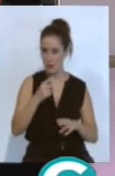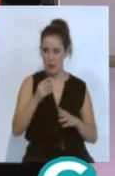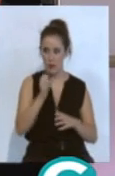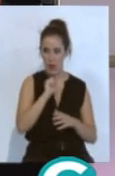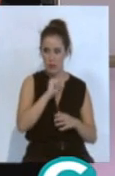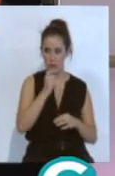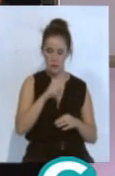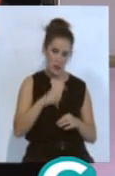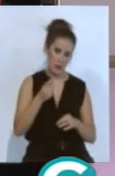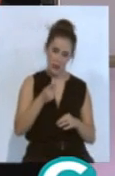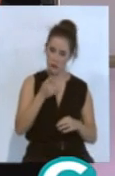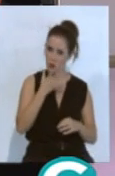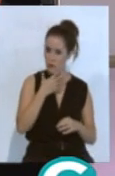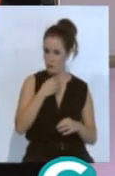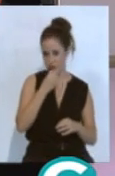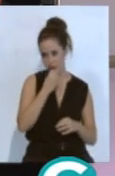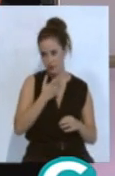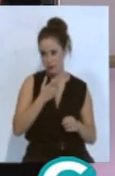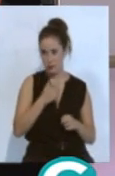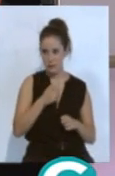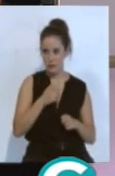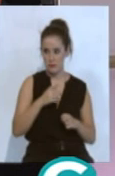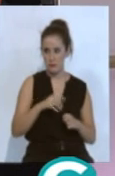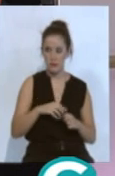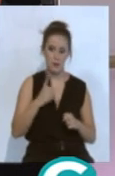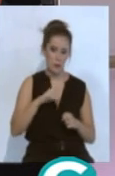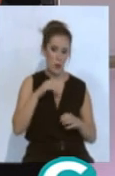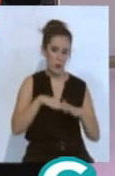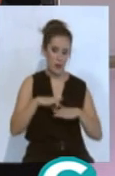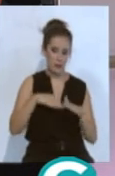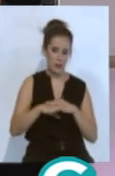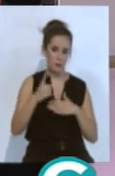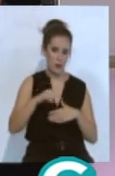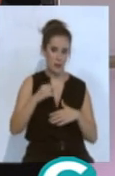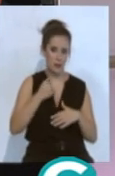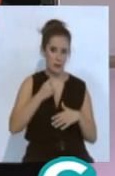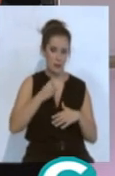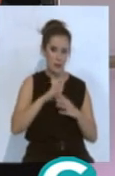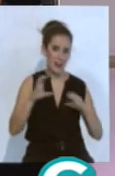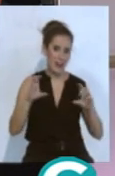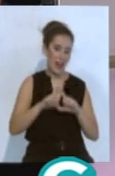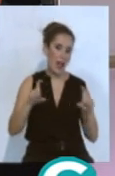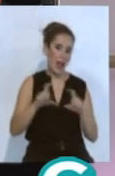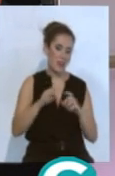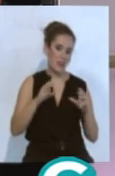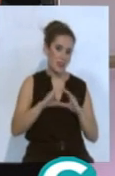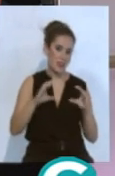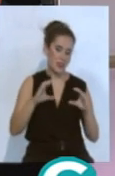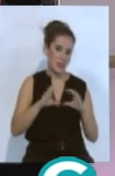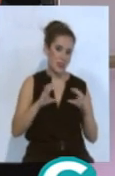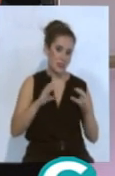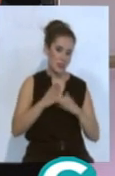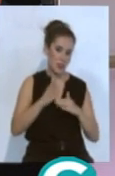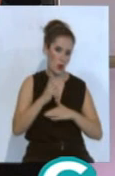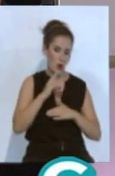Bueno, es que ese paso doble, yo no creo ese que haya nadie vamos que vamos a guardar también el de que tiene el ladrillito colorado. Le cantó al Falla, como no vamos a